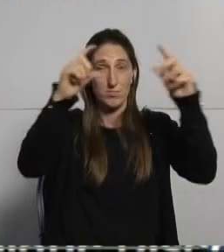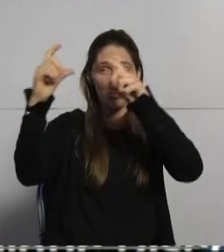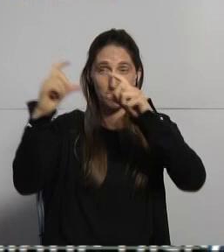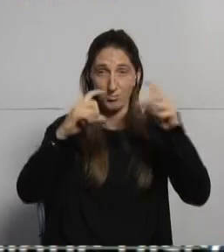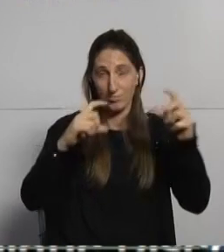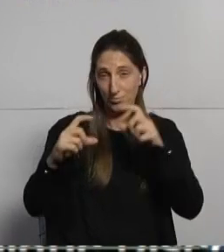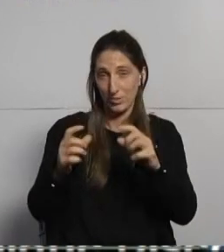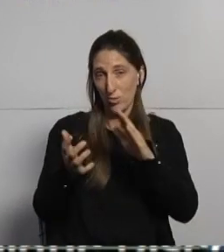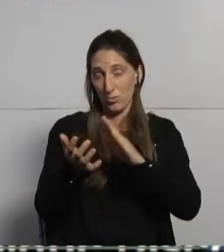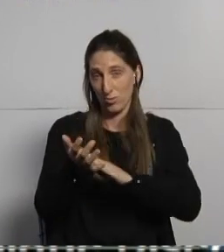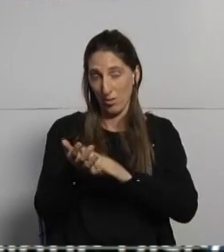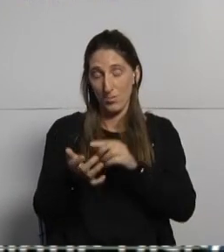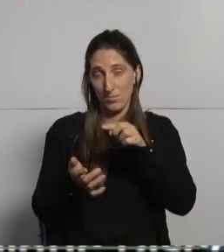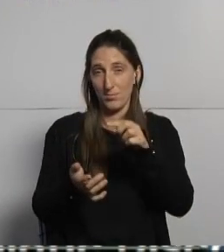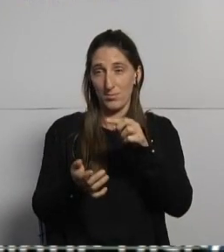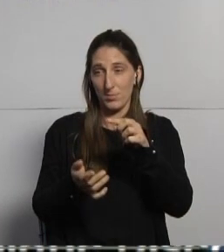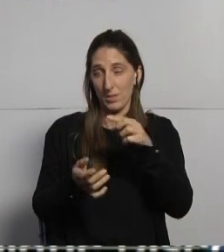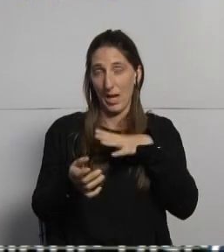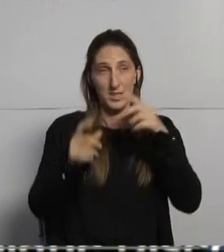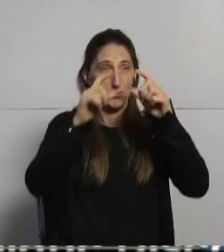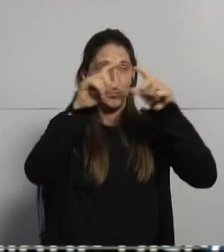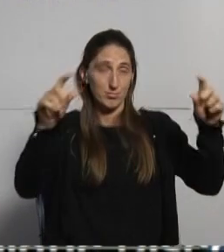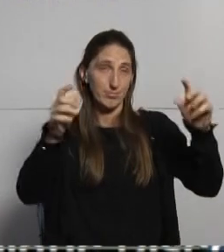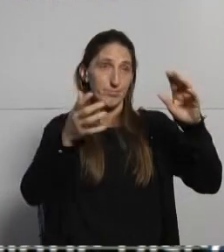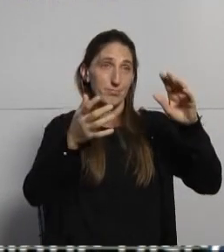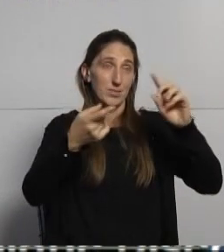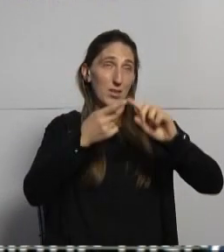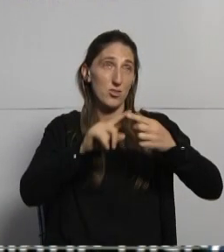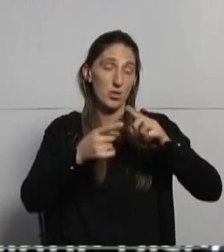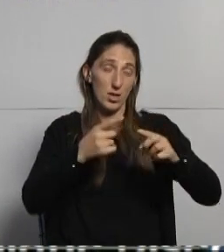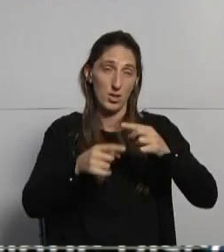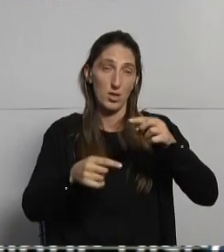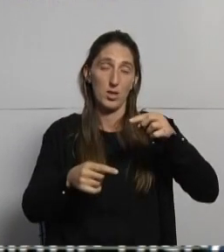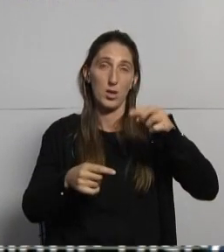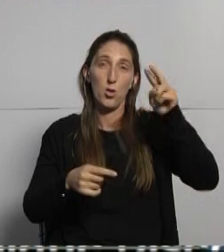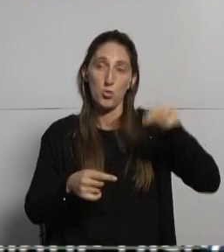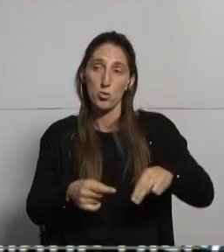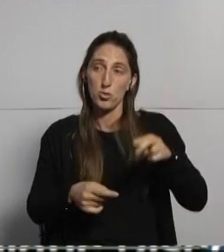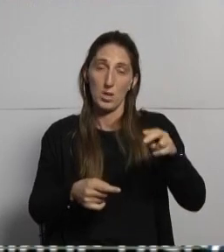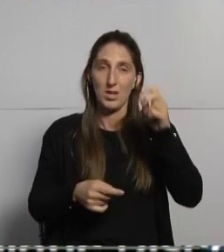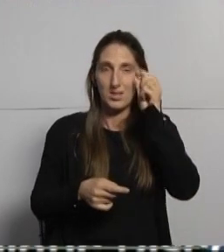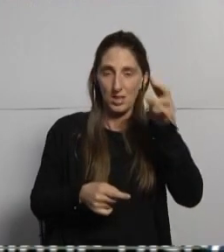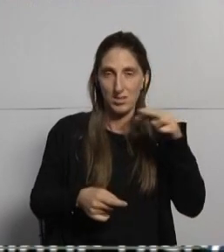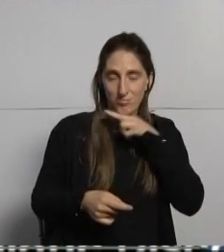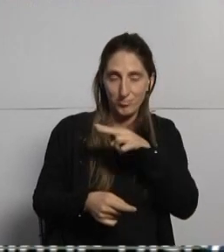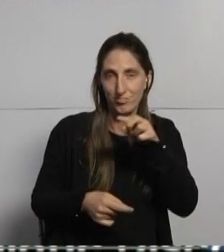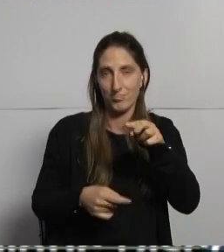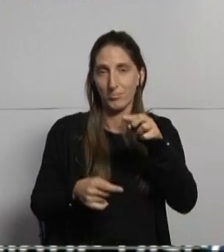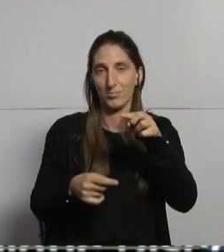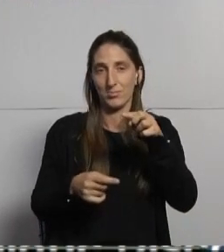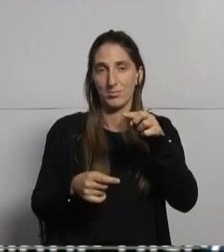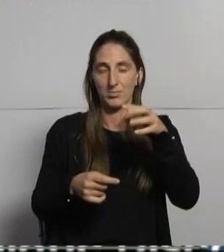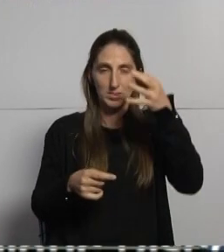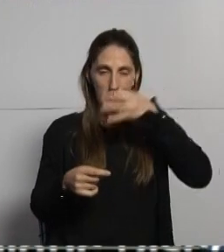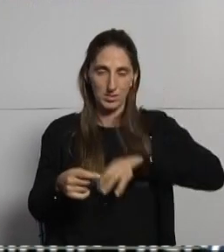con Machine Learning. Y van a ver que hay titulares que tienen que ver con usar Machine Learning para predecir la estructura de las proteínas relacionadas